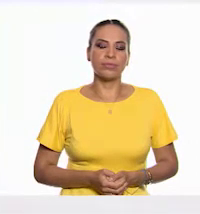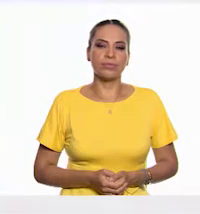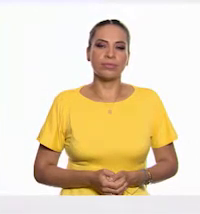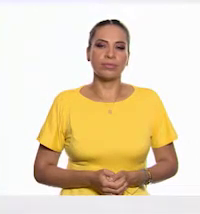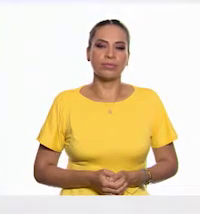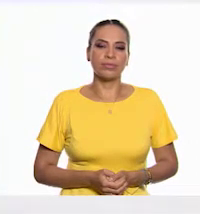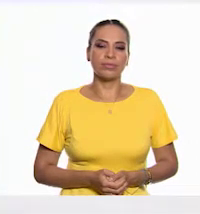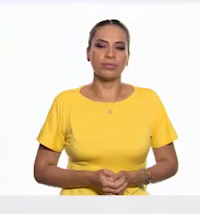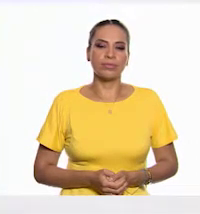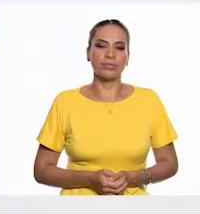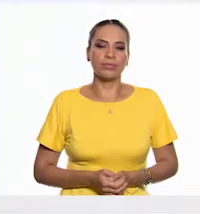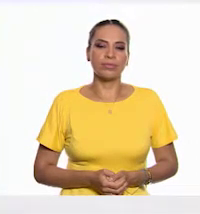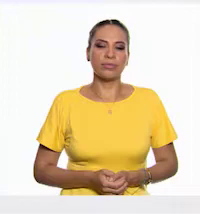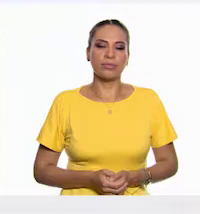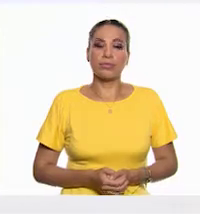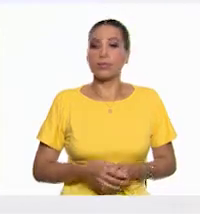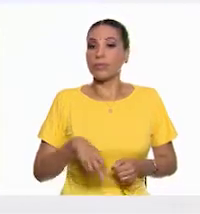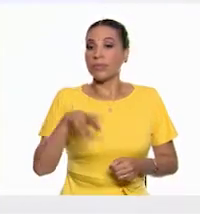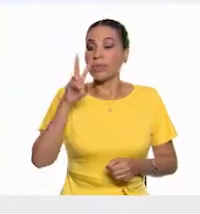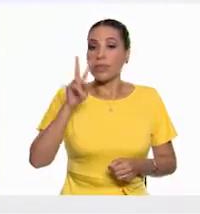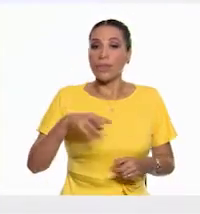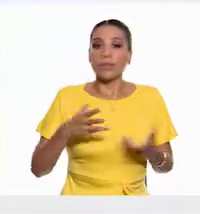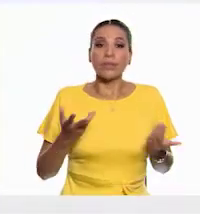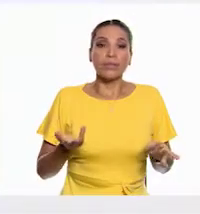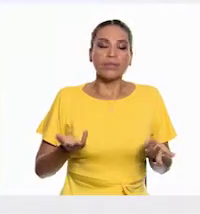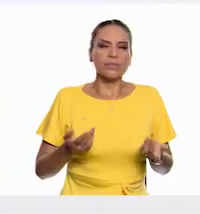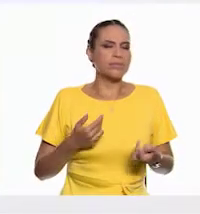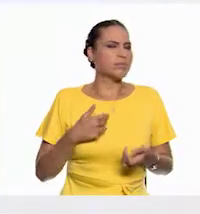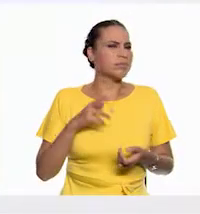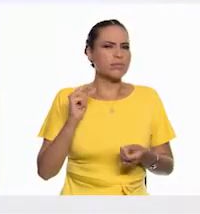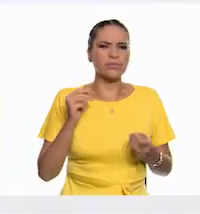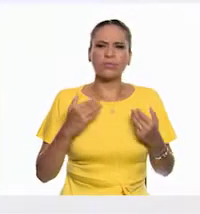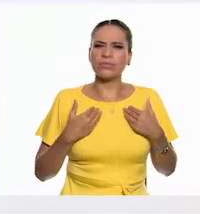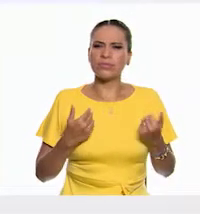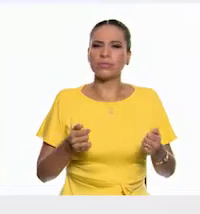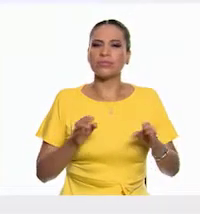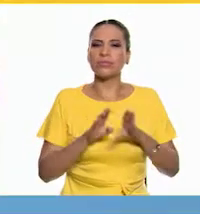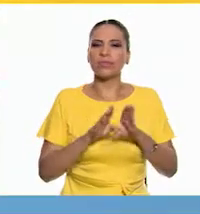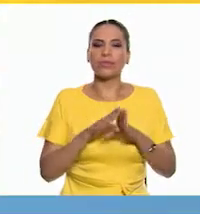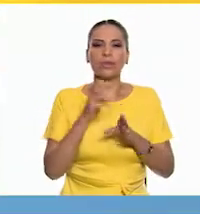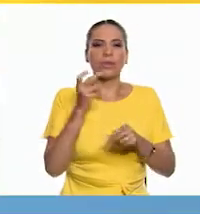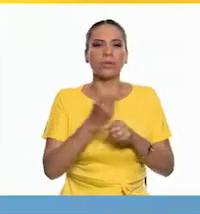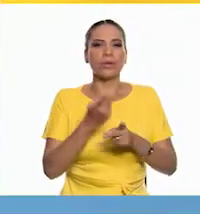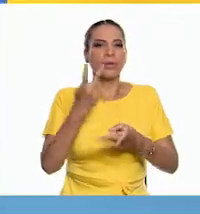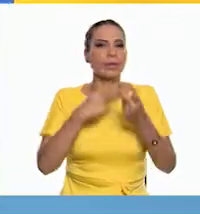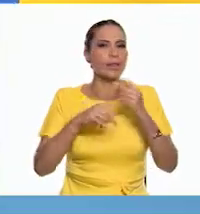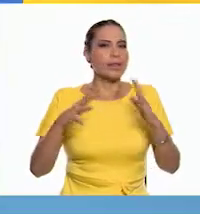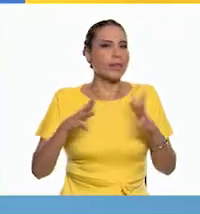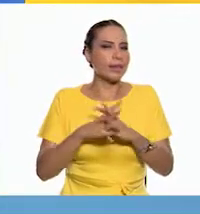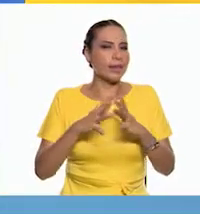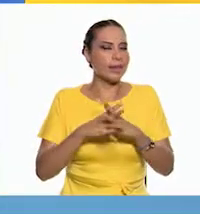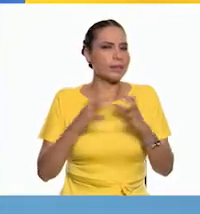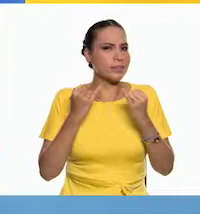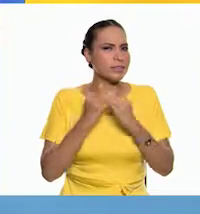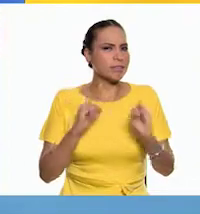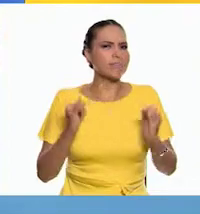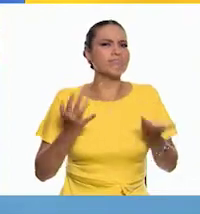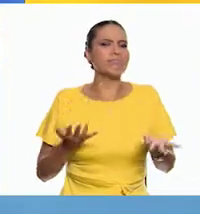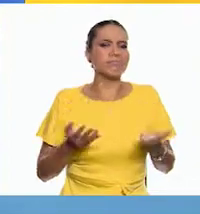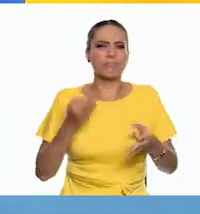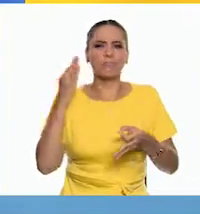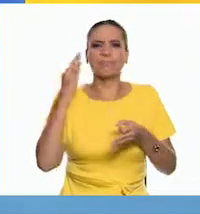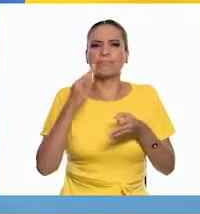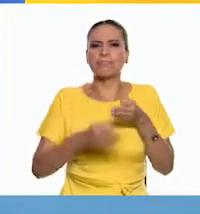Listo. Pero la verdad es que no entiendo cómo esto pudo influir en la guerra de independencia. Al